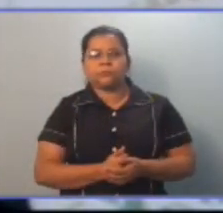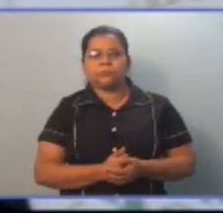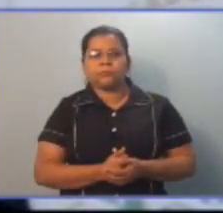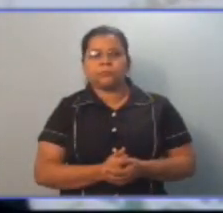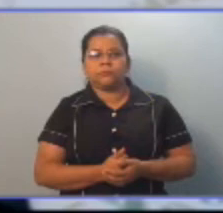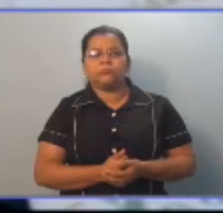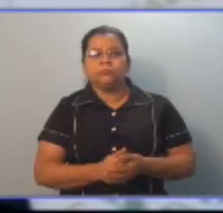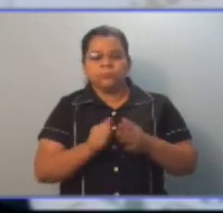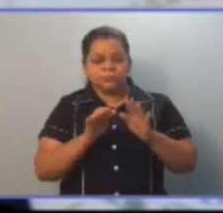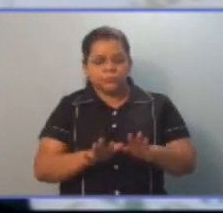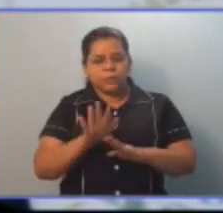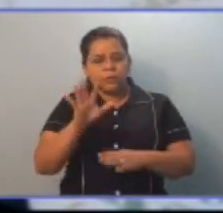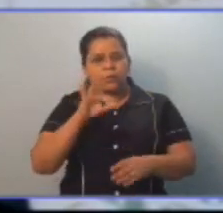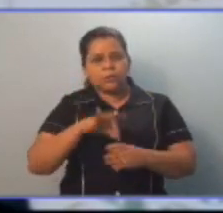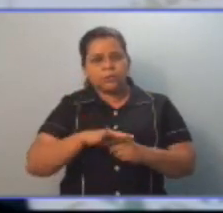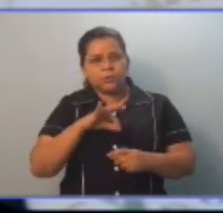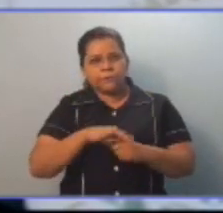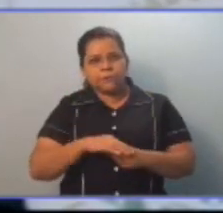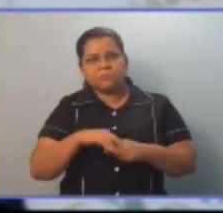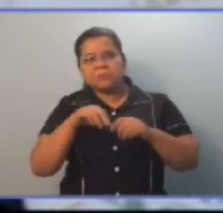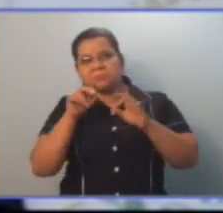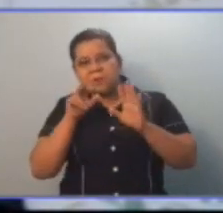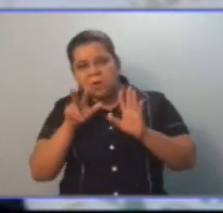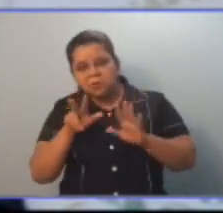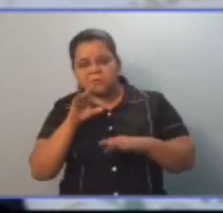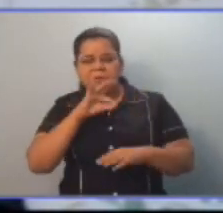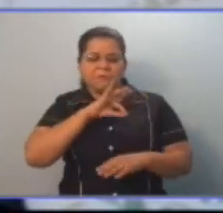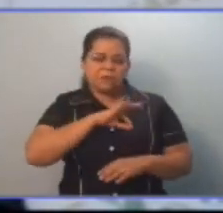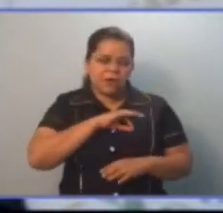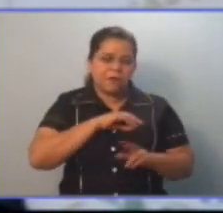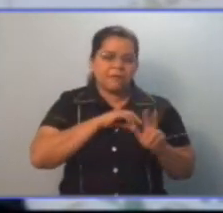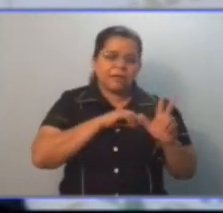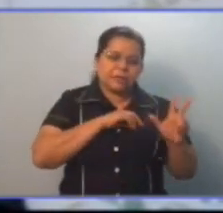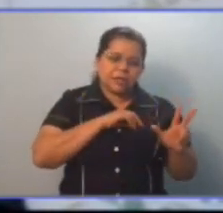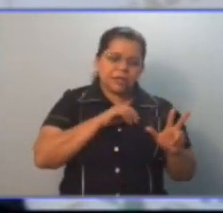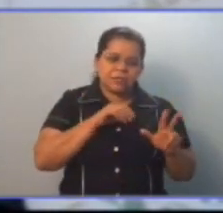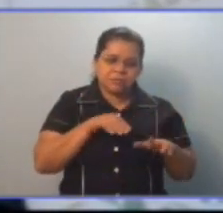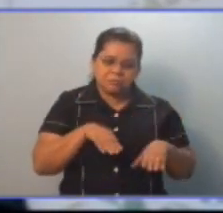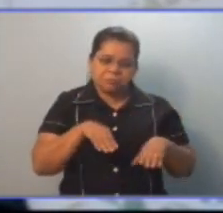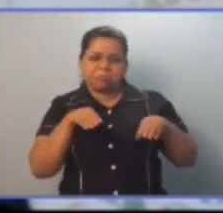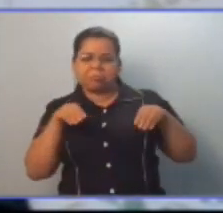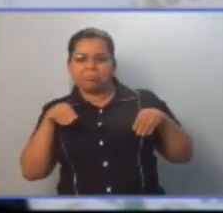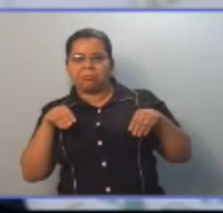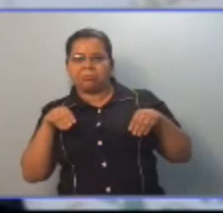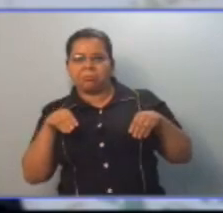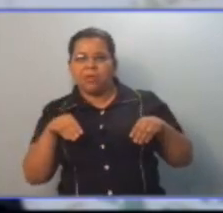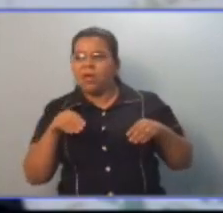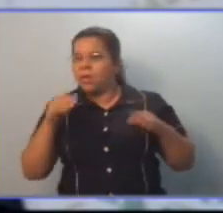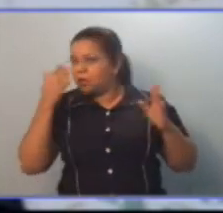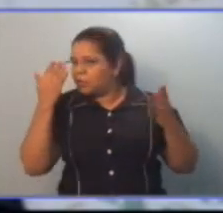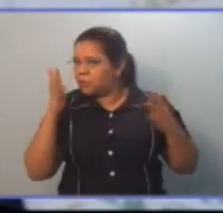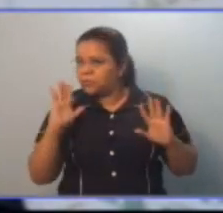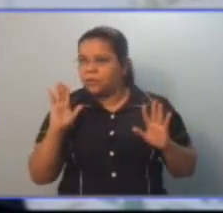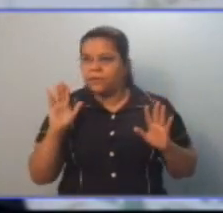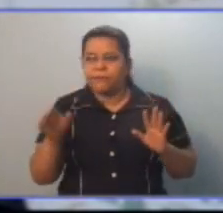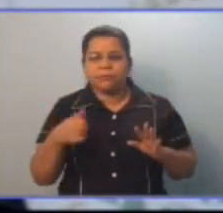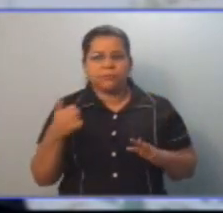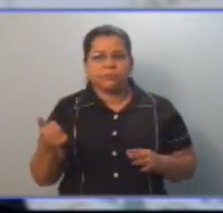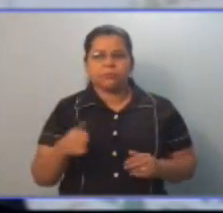de los 15 votos, 8 favorables, 3 abstenciones y no se sabe qué pasó con el